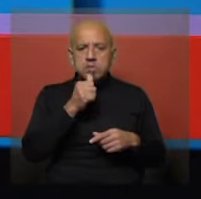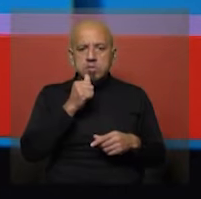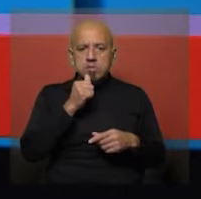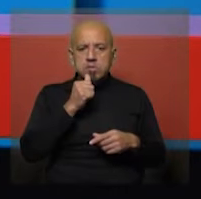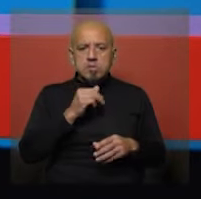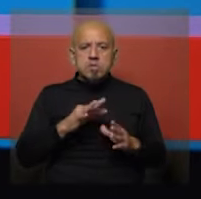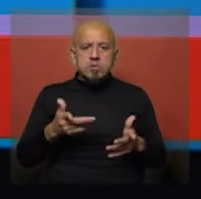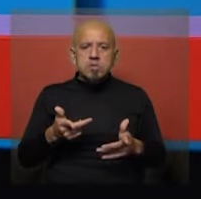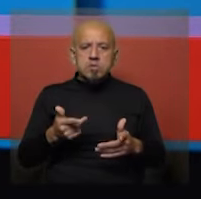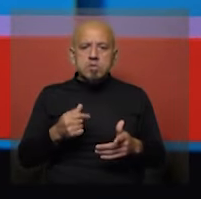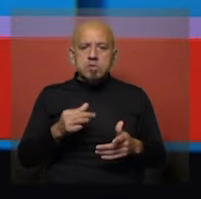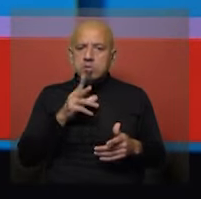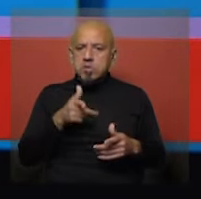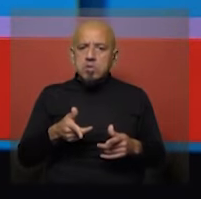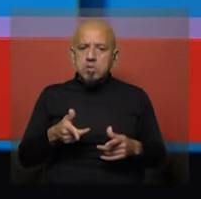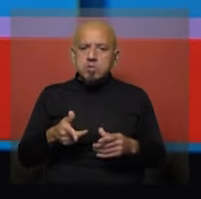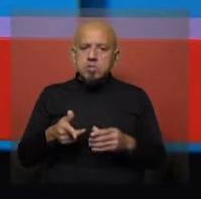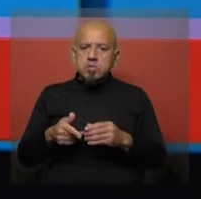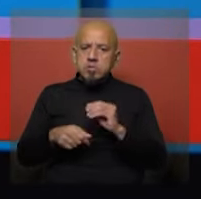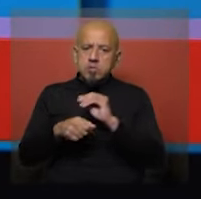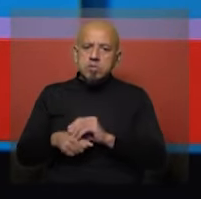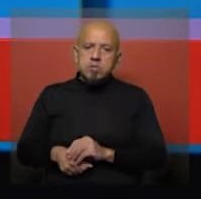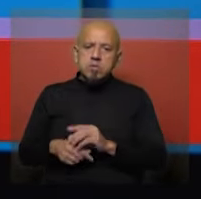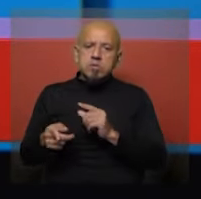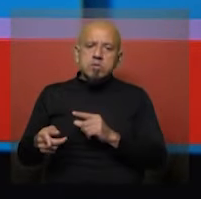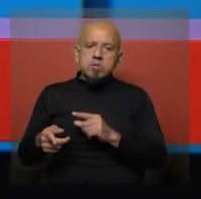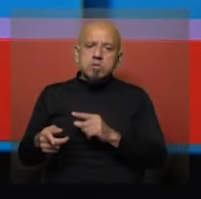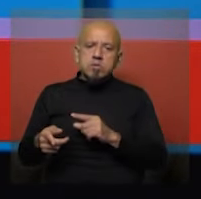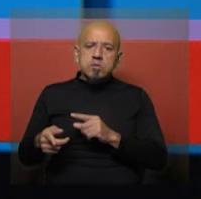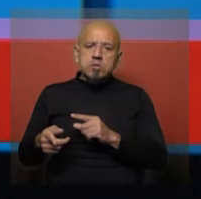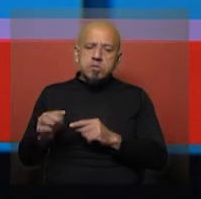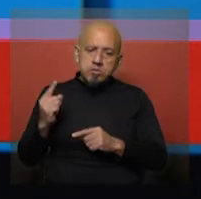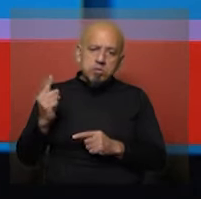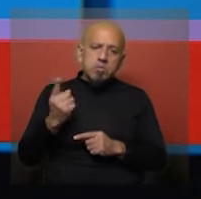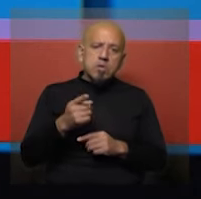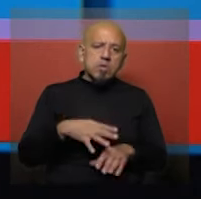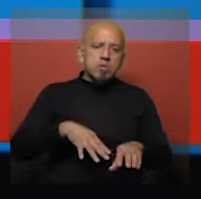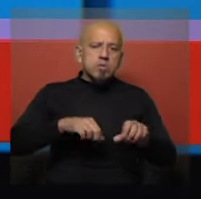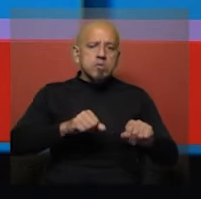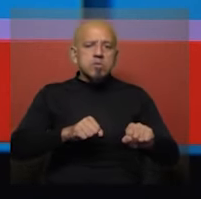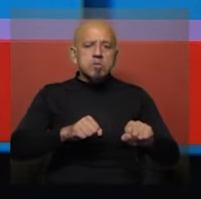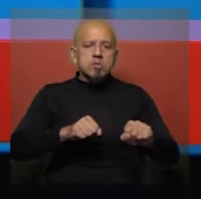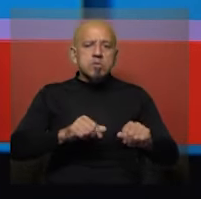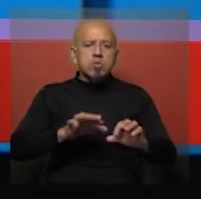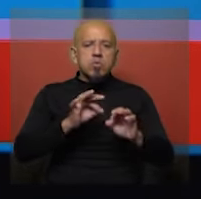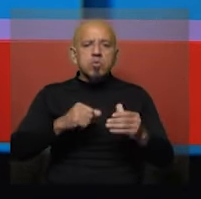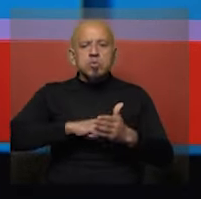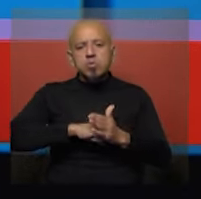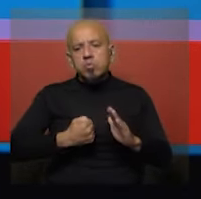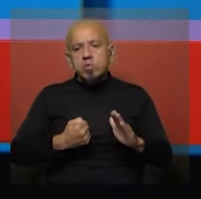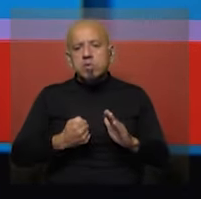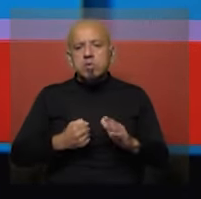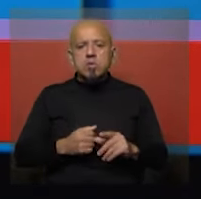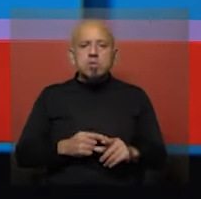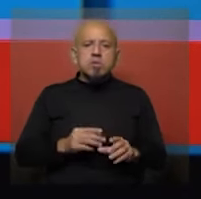tienen con quién dejar a sus niños llegamos a logramos que llegue a la audiencia o se suspende o no es la